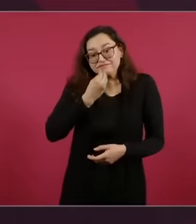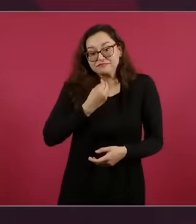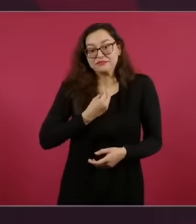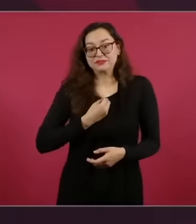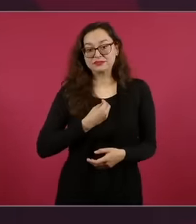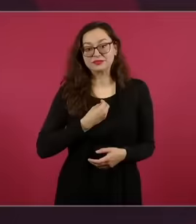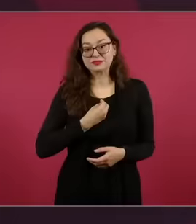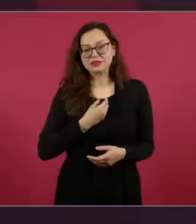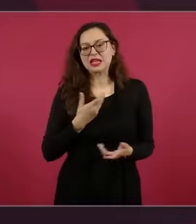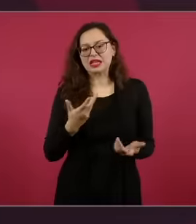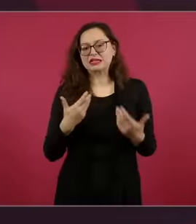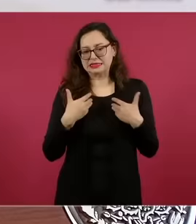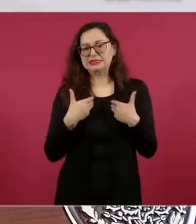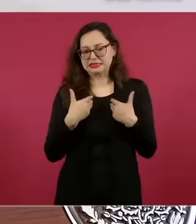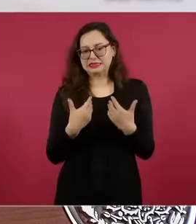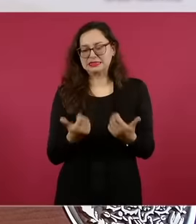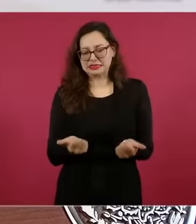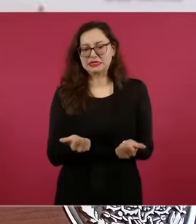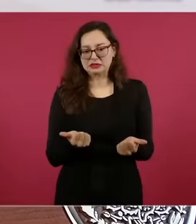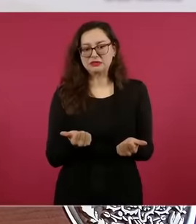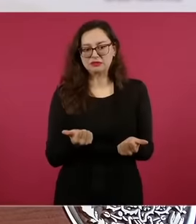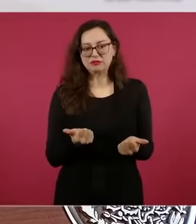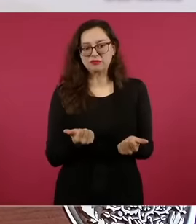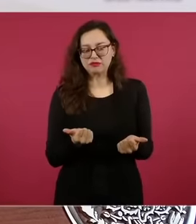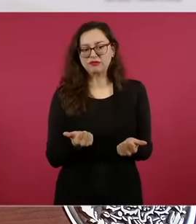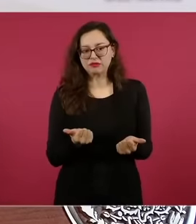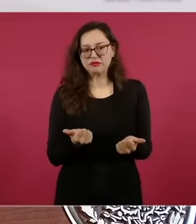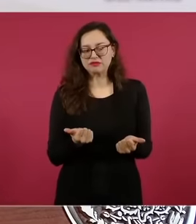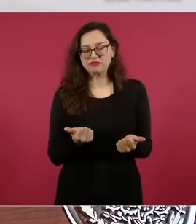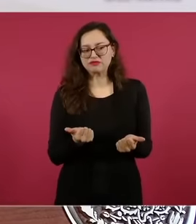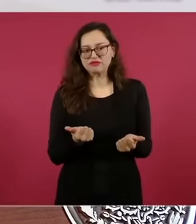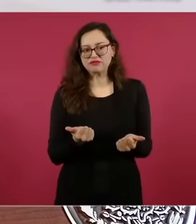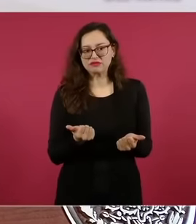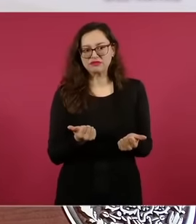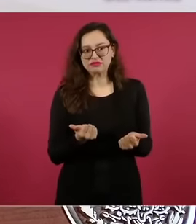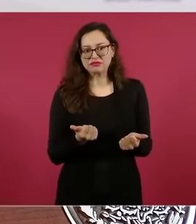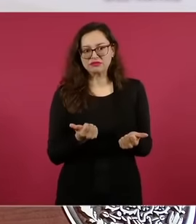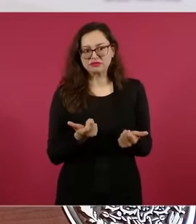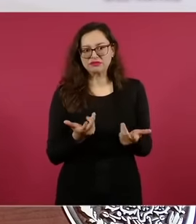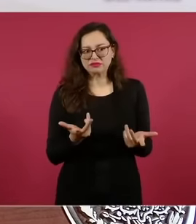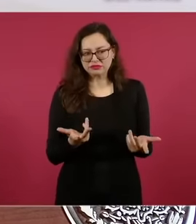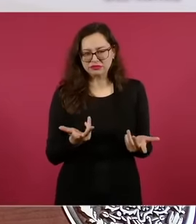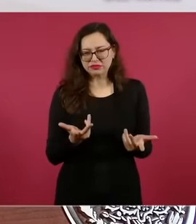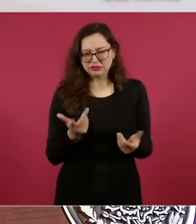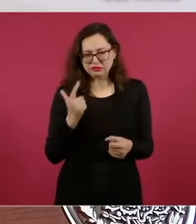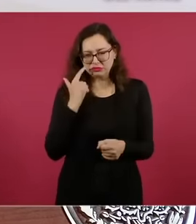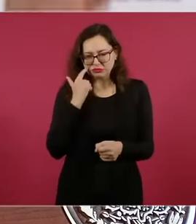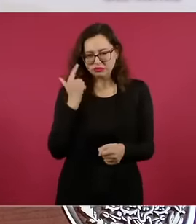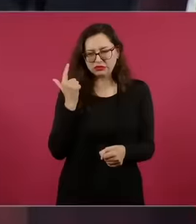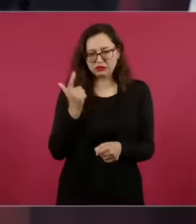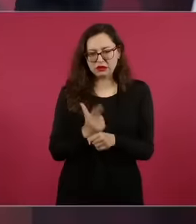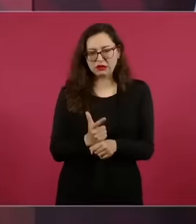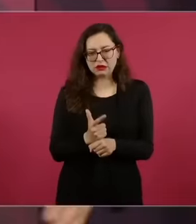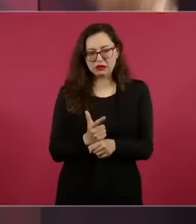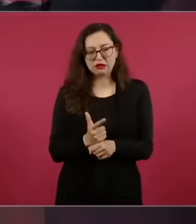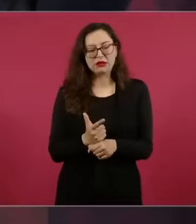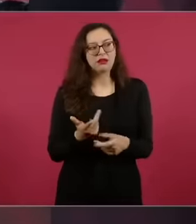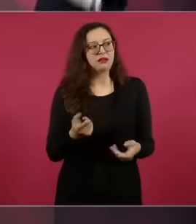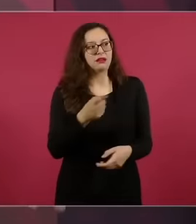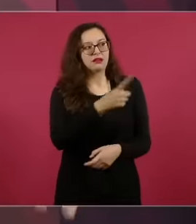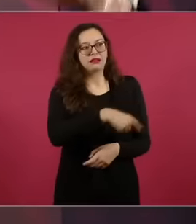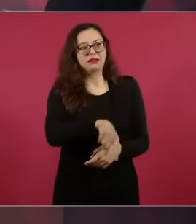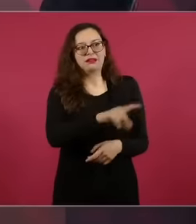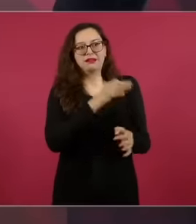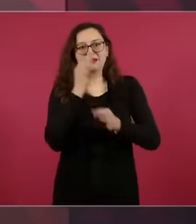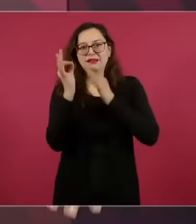explicando el motivo, explicándome el porqué, hasta que me di cuenta, llegué a la conclusión: no, pues es el